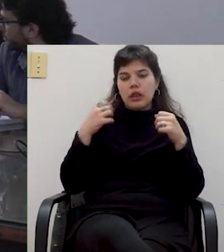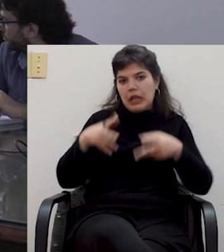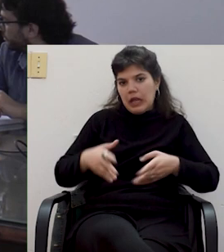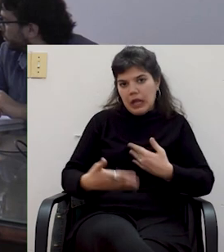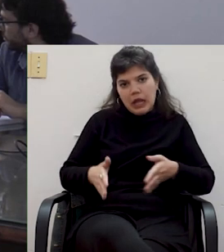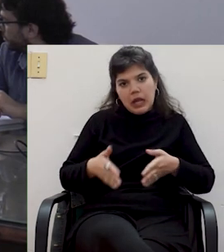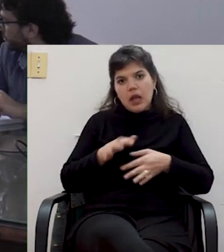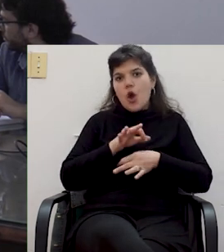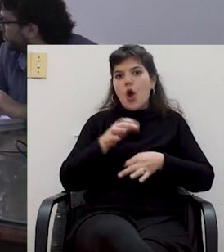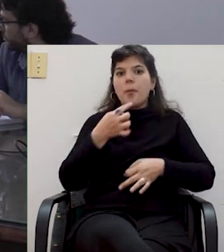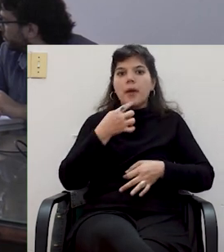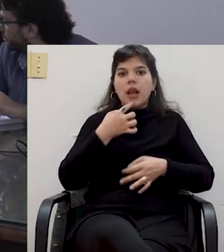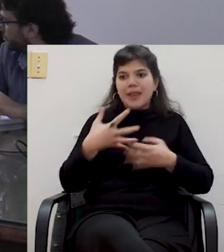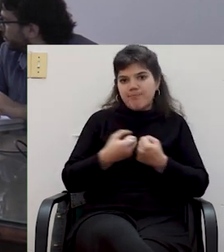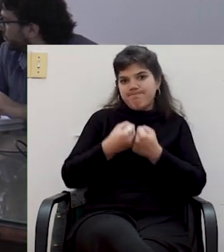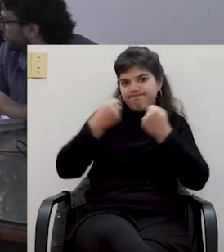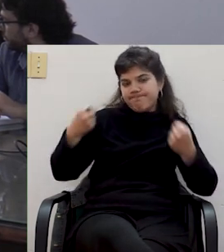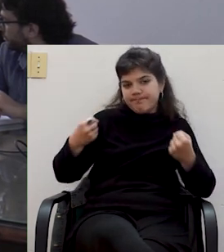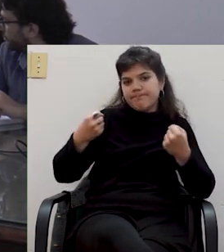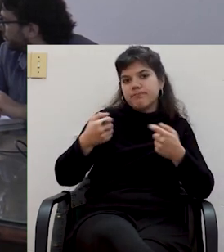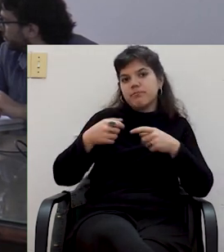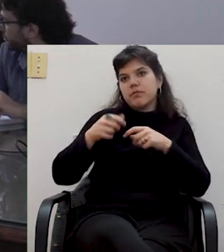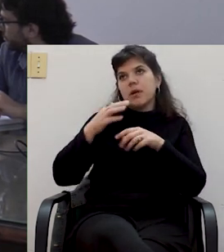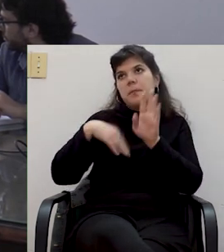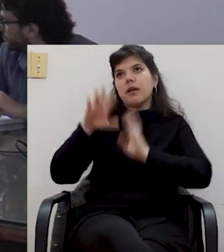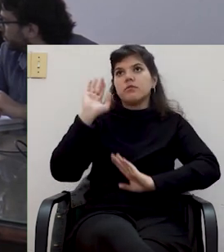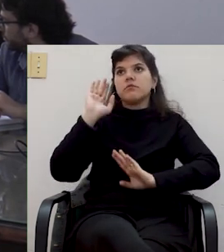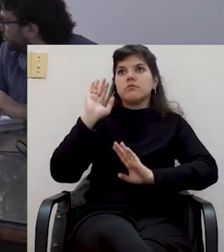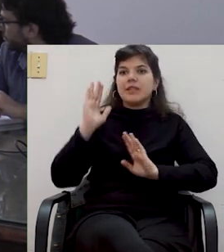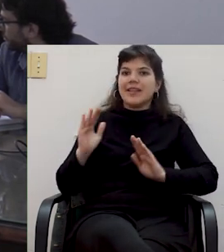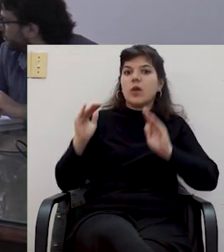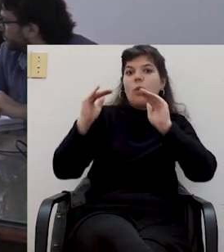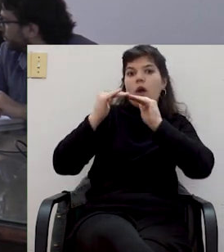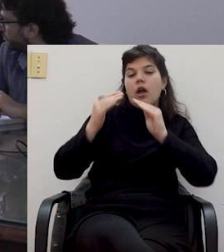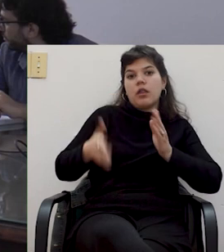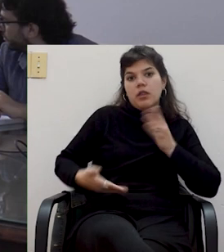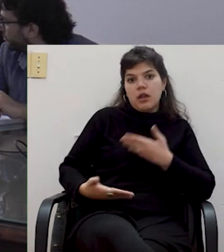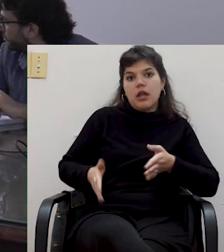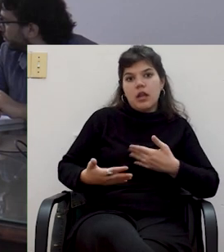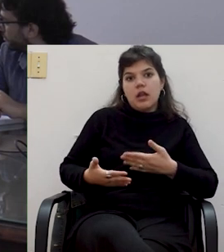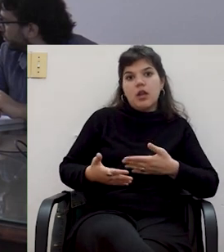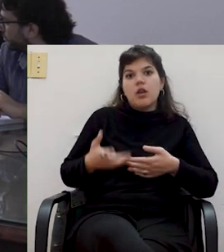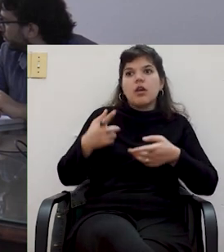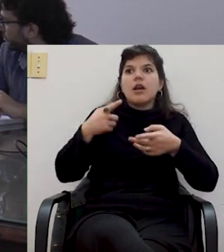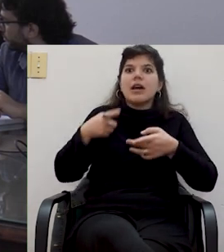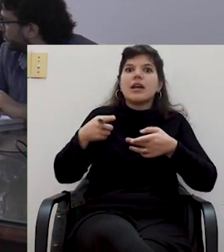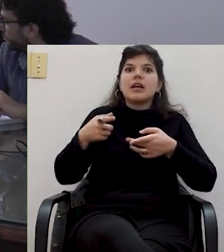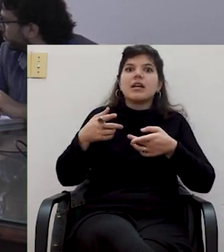las políticas extensionistas desde una perspectiva de igualdad de género tendrán